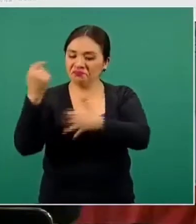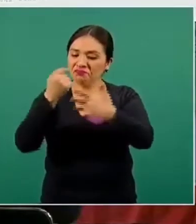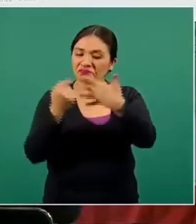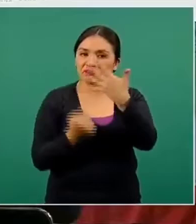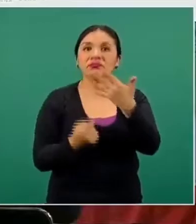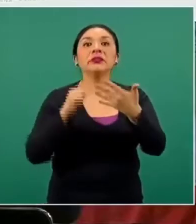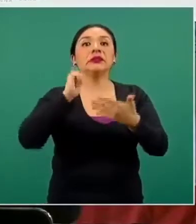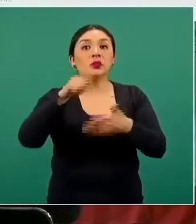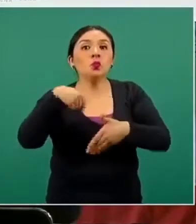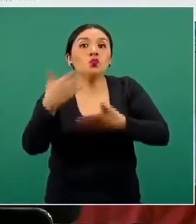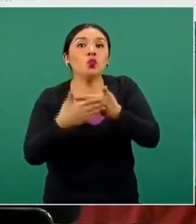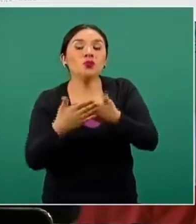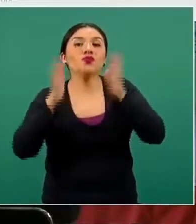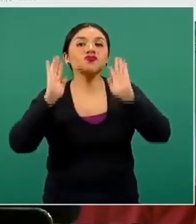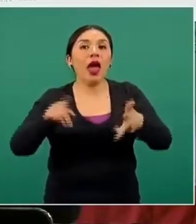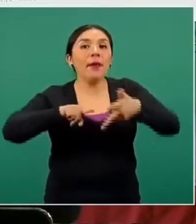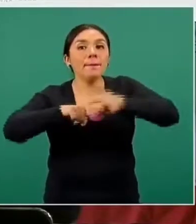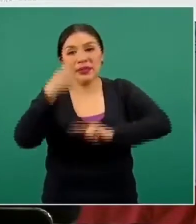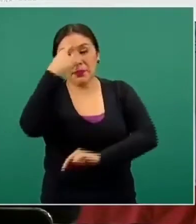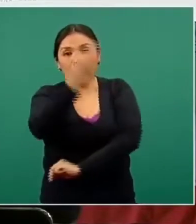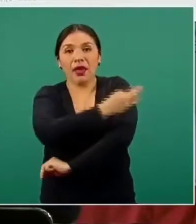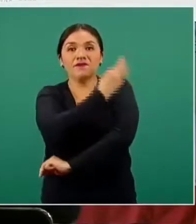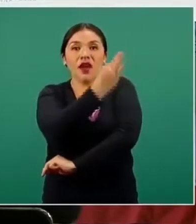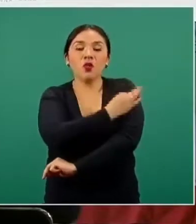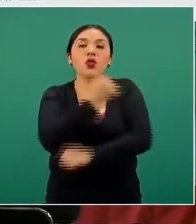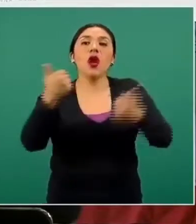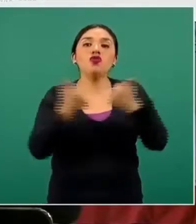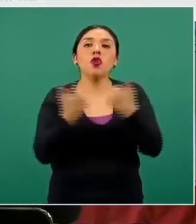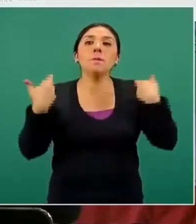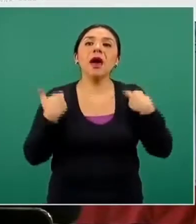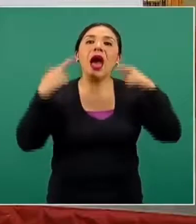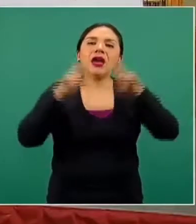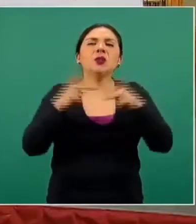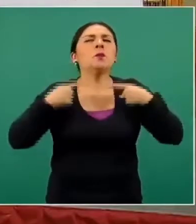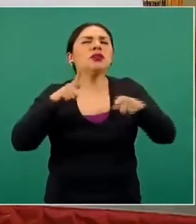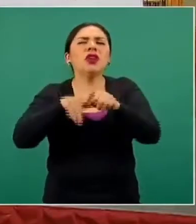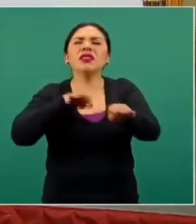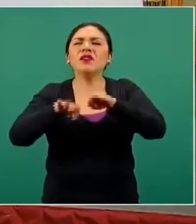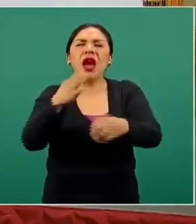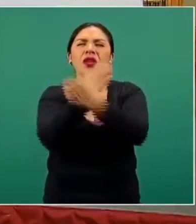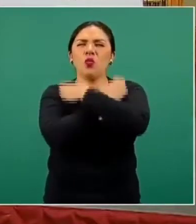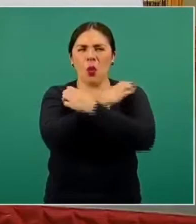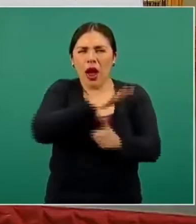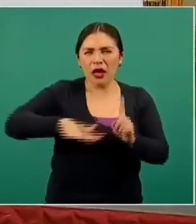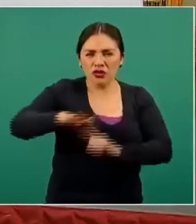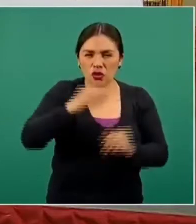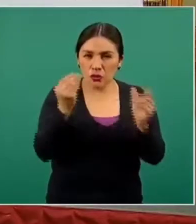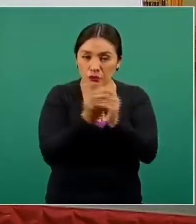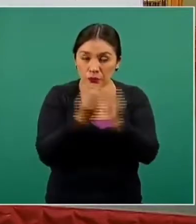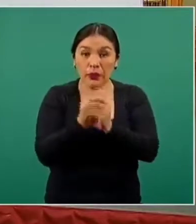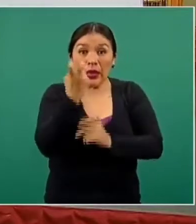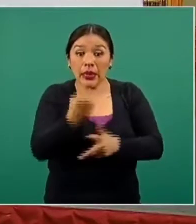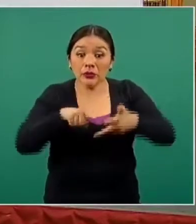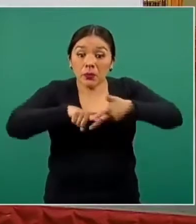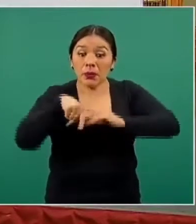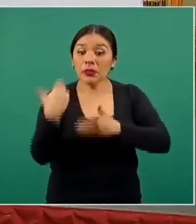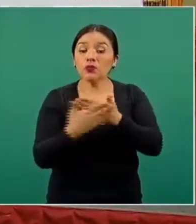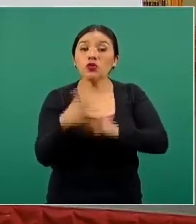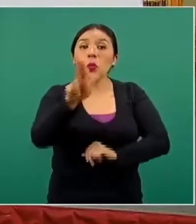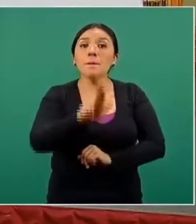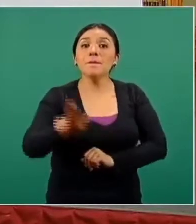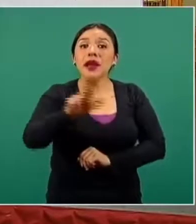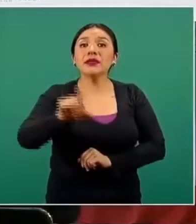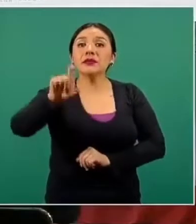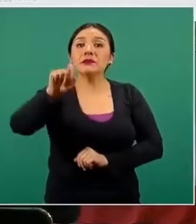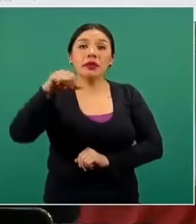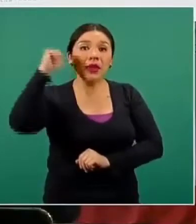a continuación empezarán con la vacunación a personal educativo. Esto empezará el próximo martes